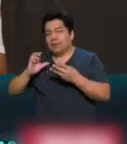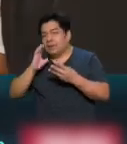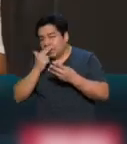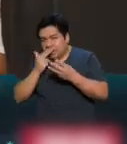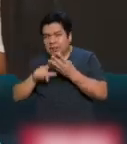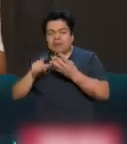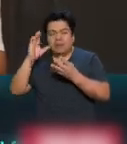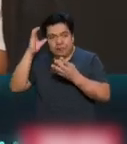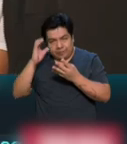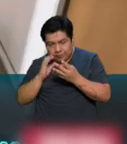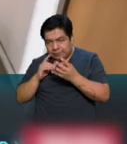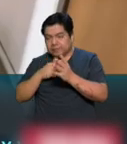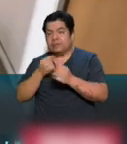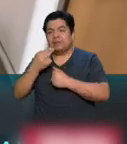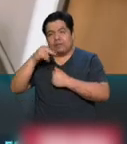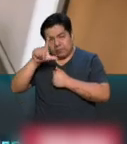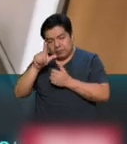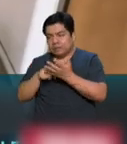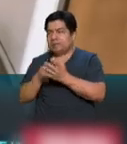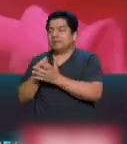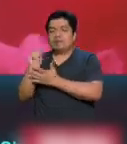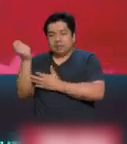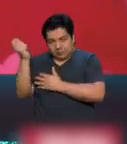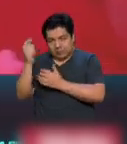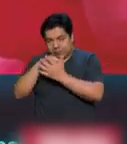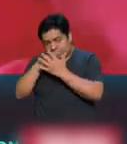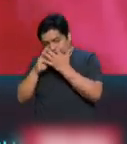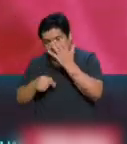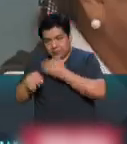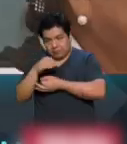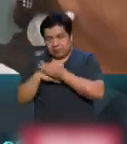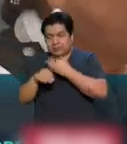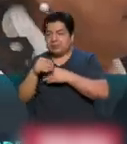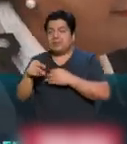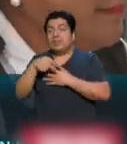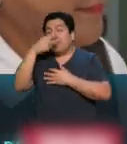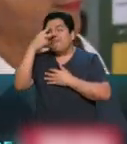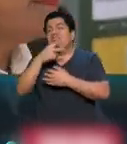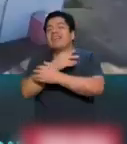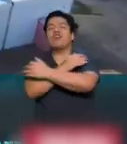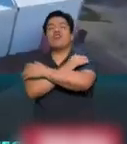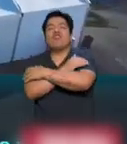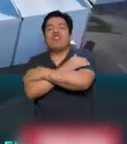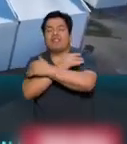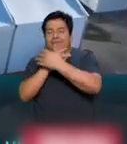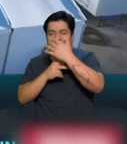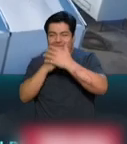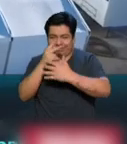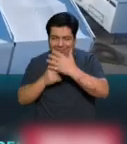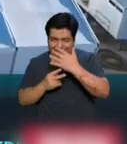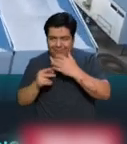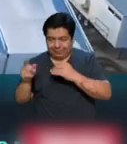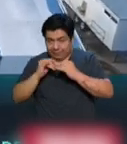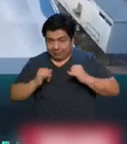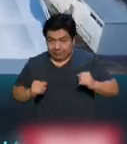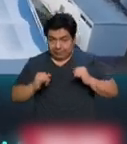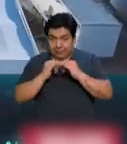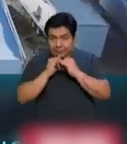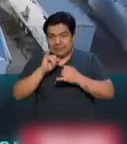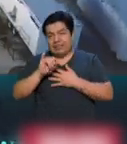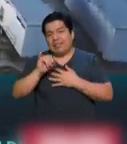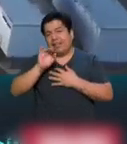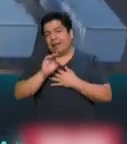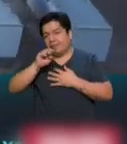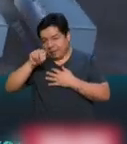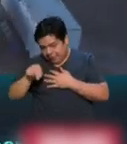Chihuahua, Coahuila, Nuevo León y Tamaulipas como parte de la estrategia México te abraza. Agregó que el Instituto Nacional de